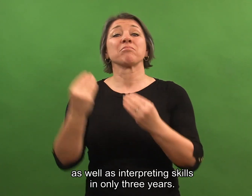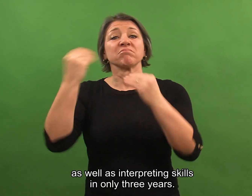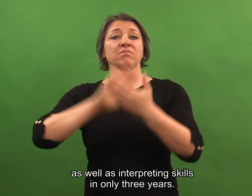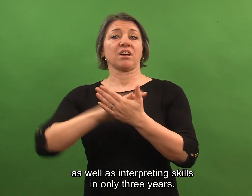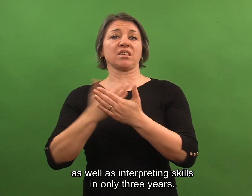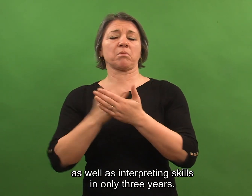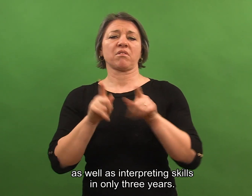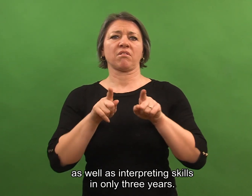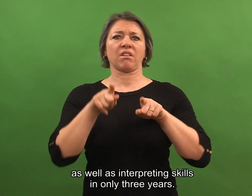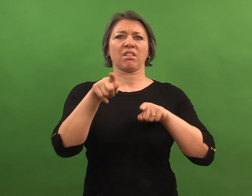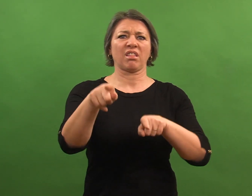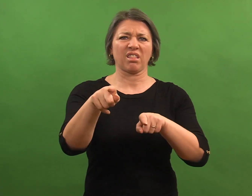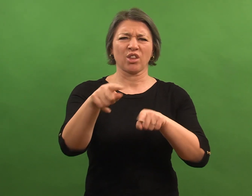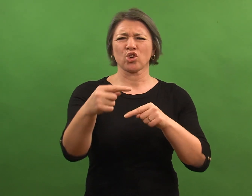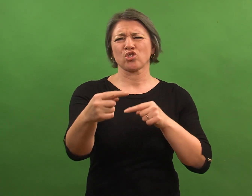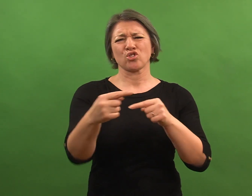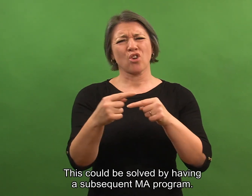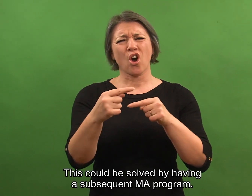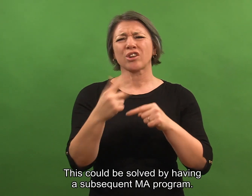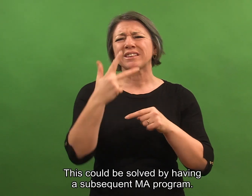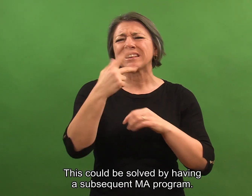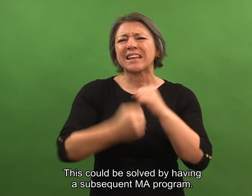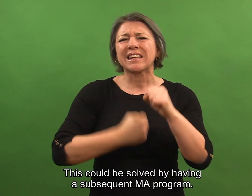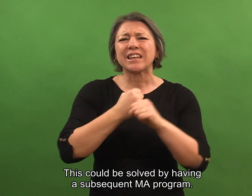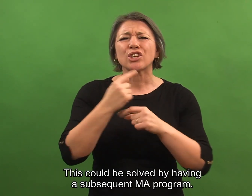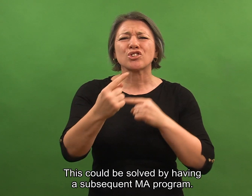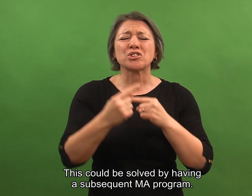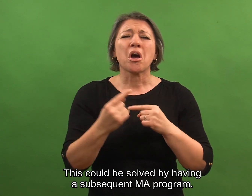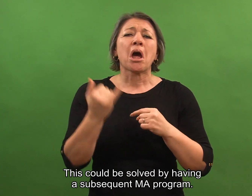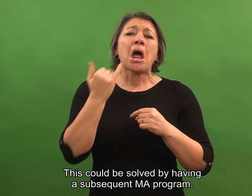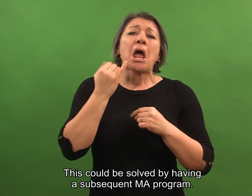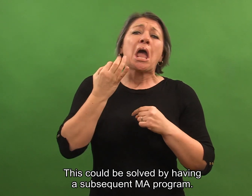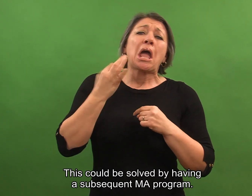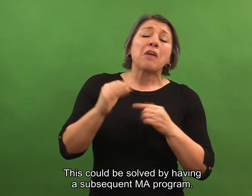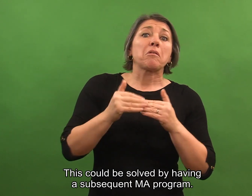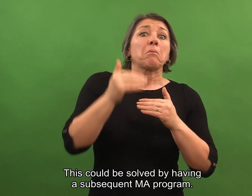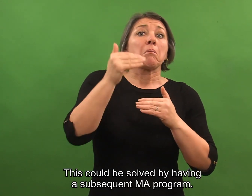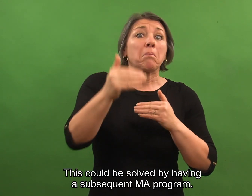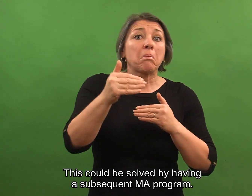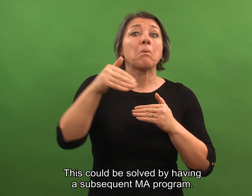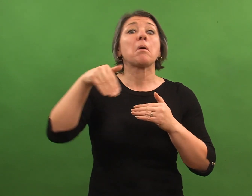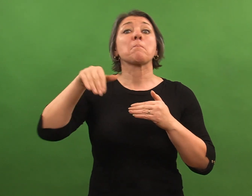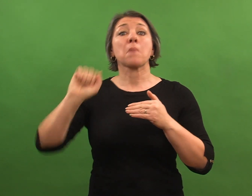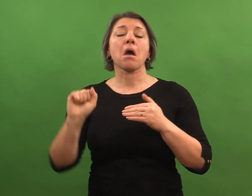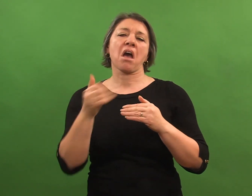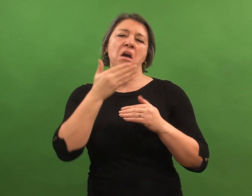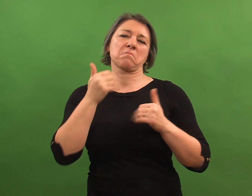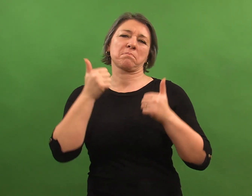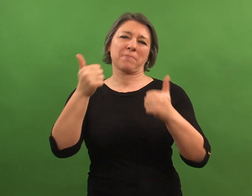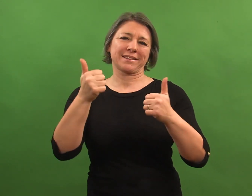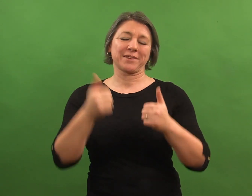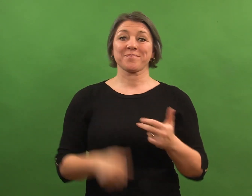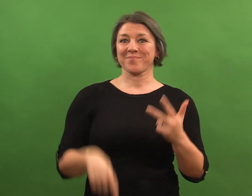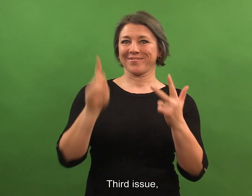específico de lengua de signos ya dominado y es muy difícil adquirir el dominio de la lengua